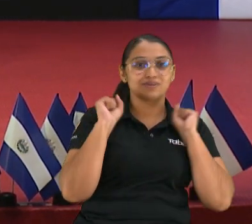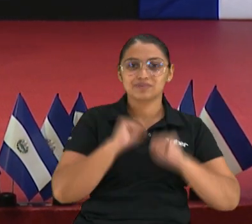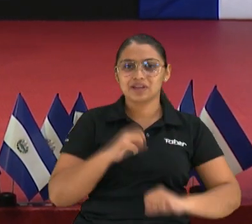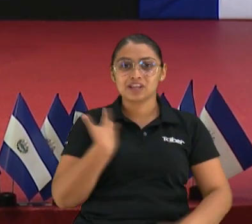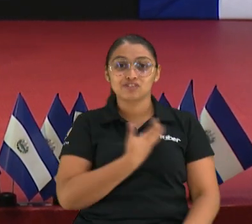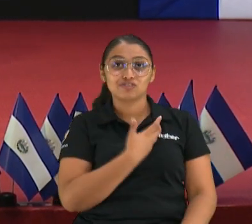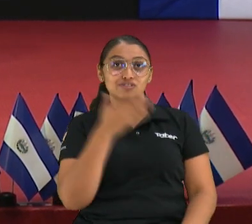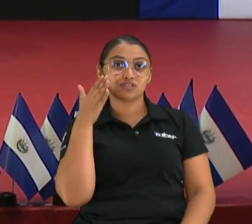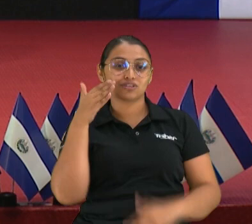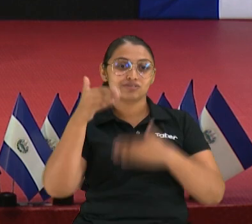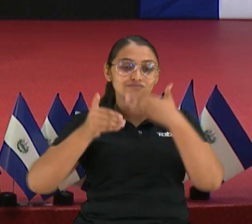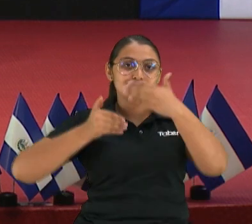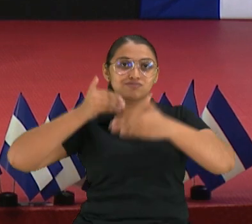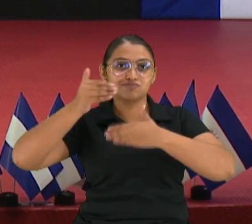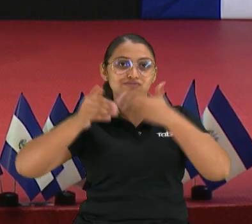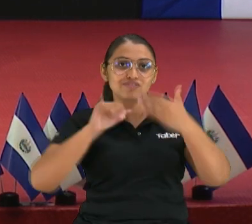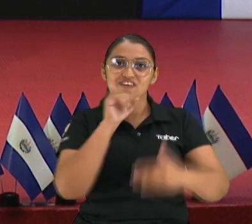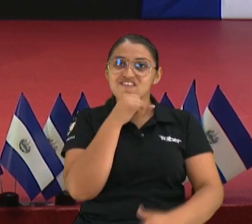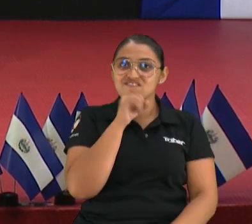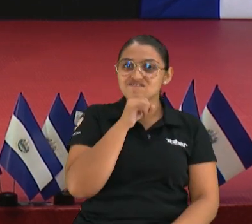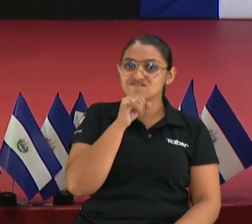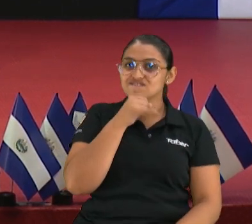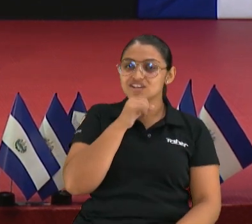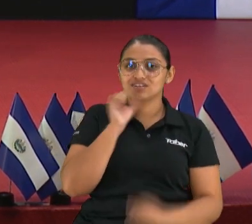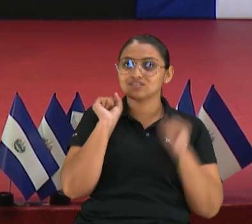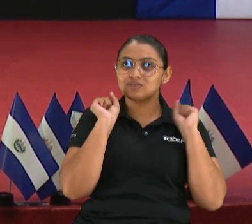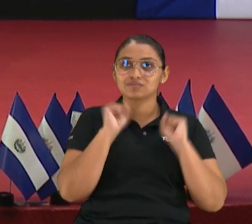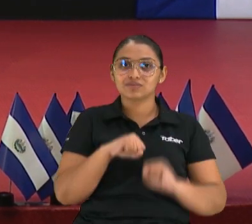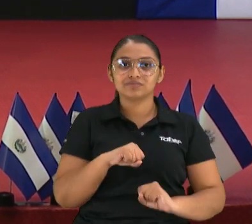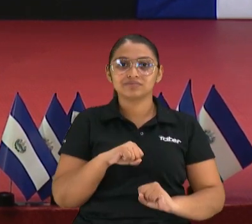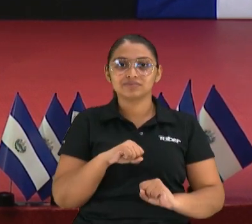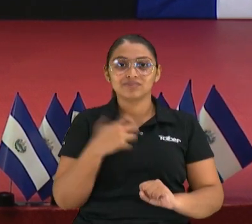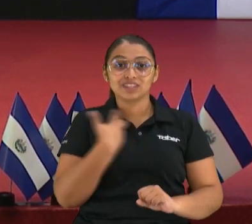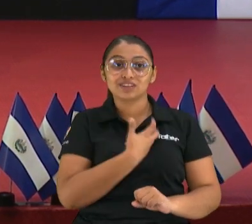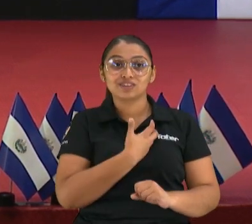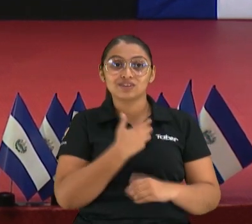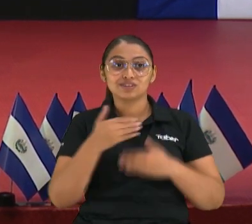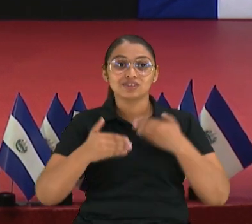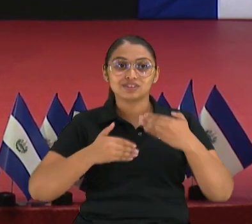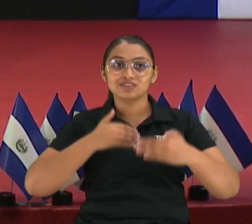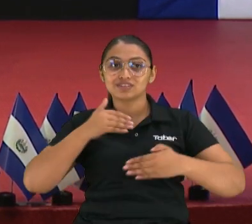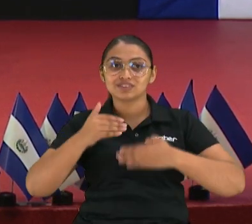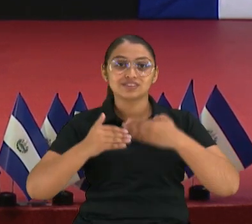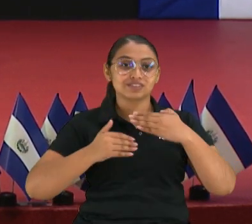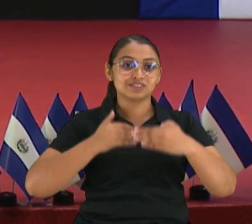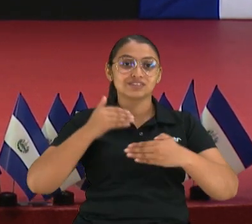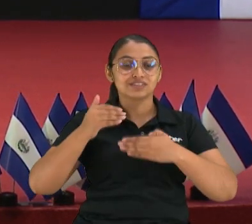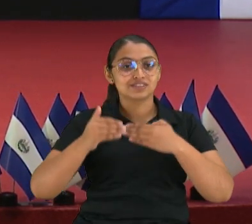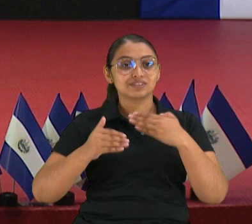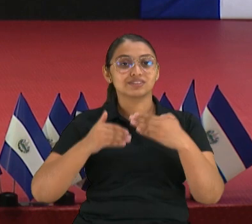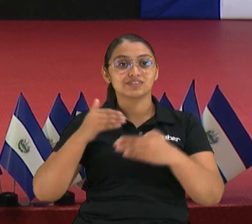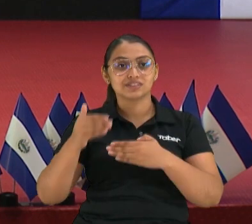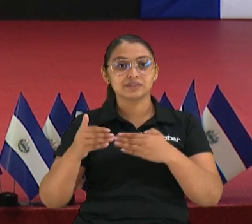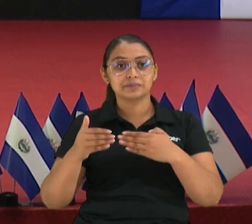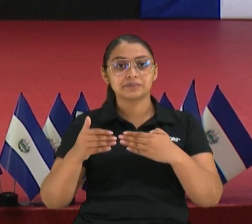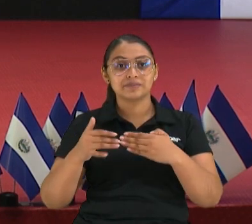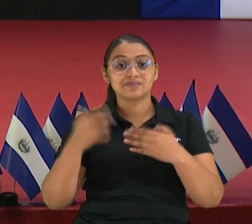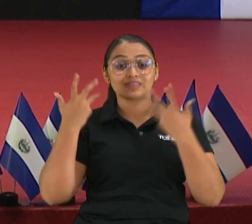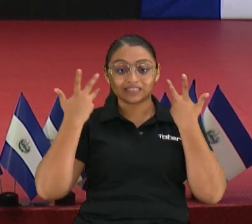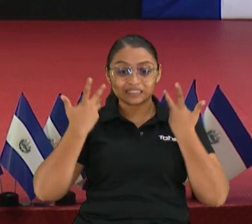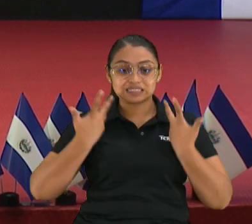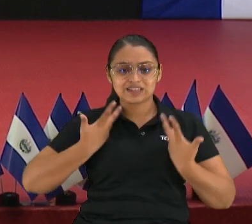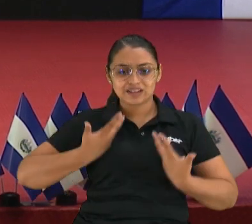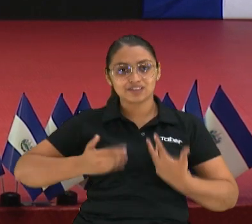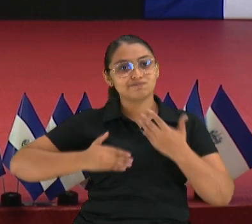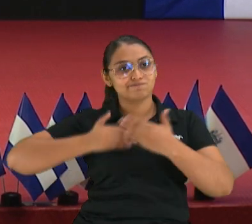el reloj está marcando la hora tictac Tic Tac Tic Tac tic to you Getting te estás